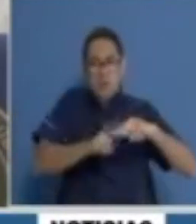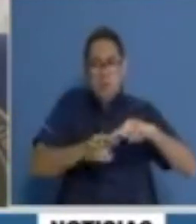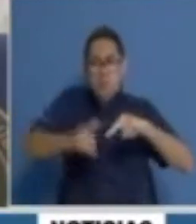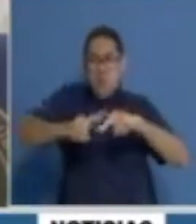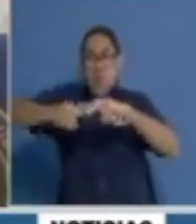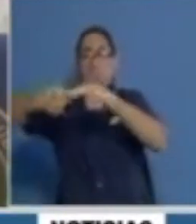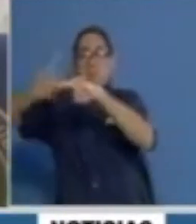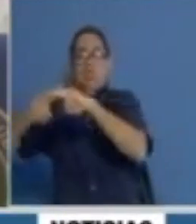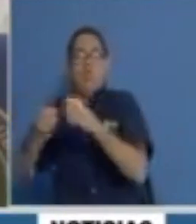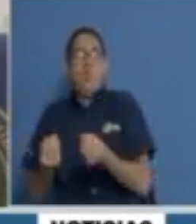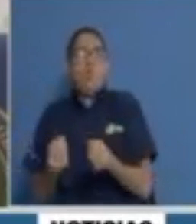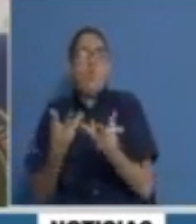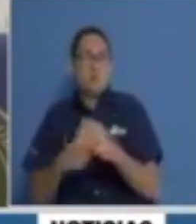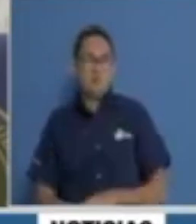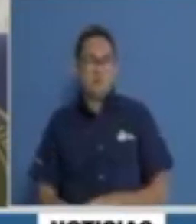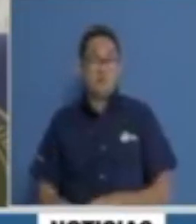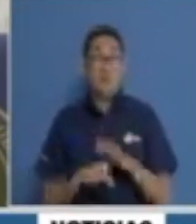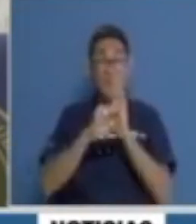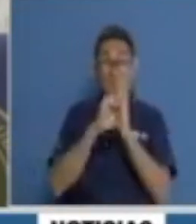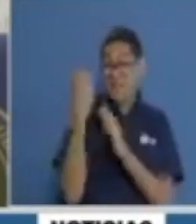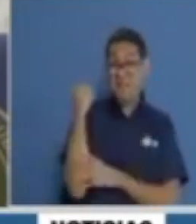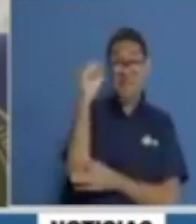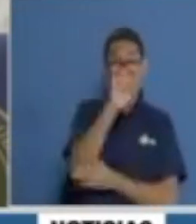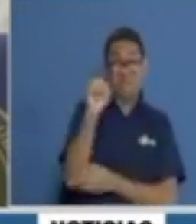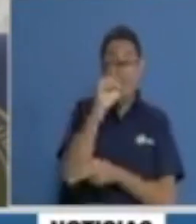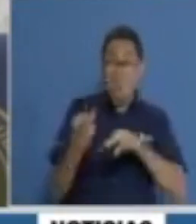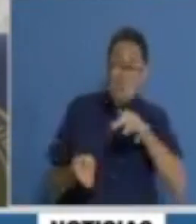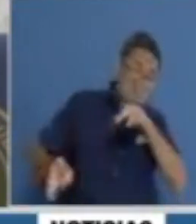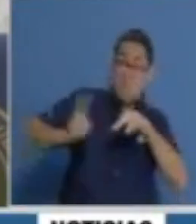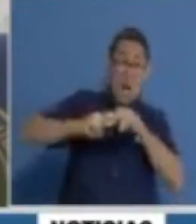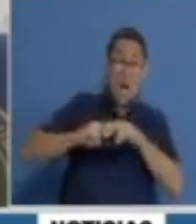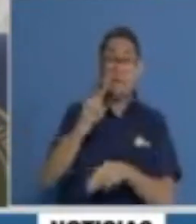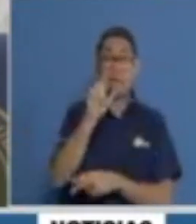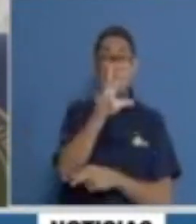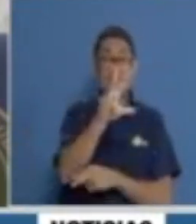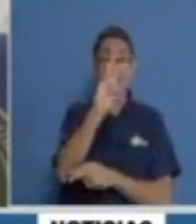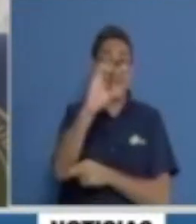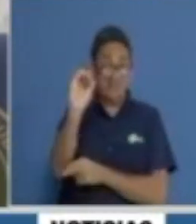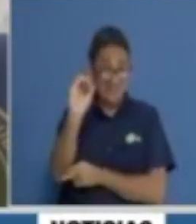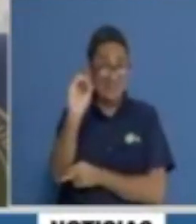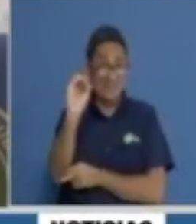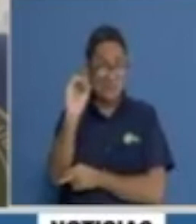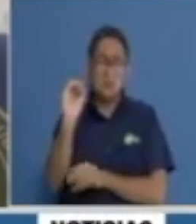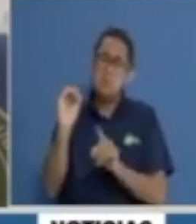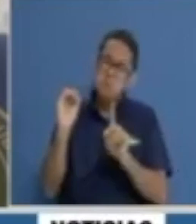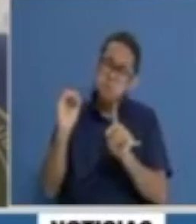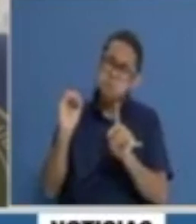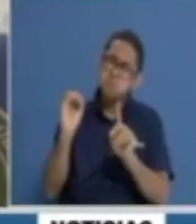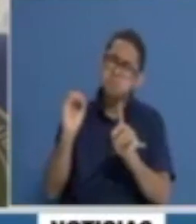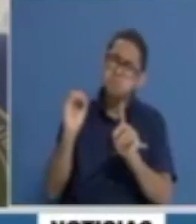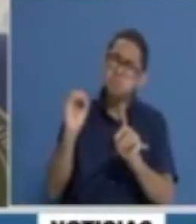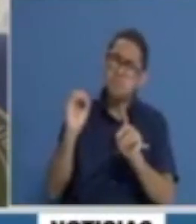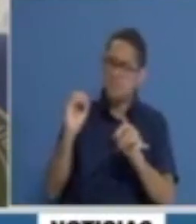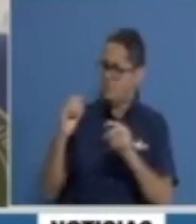como recordamos, hubo un reporte de cerca de 370 casos. Sin embargo, lo que hemos tenido en